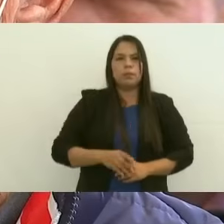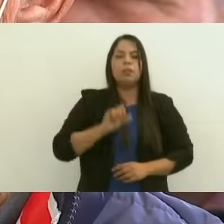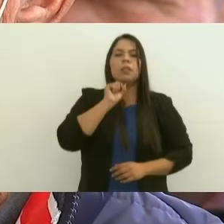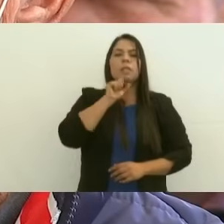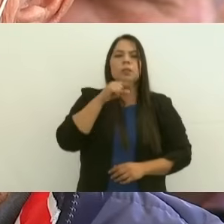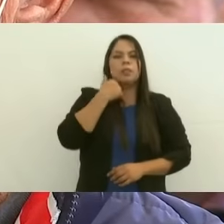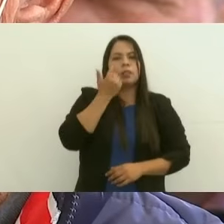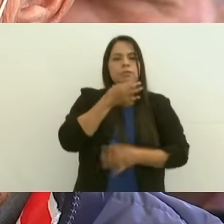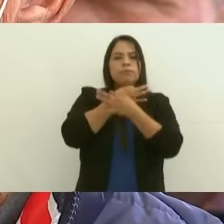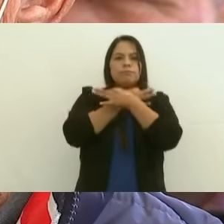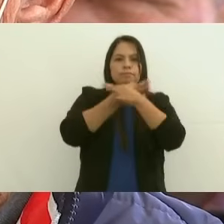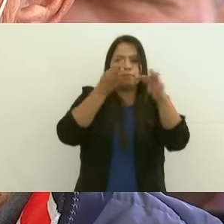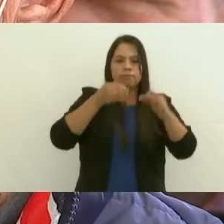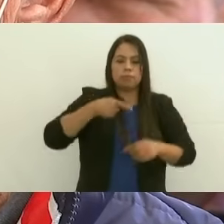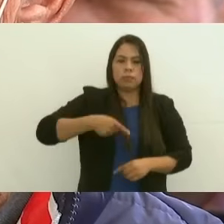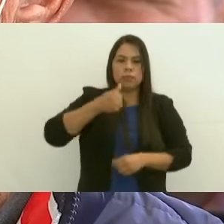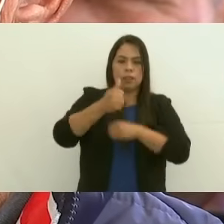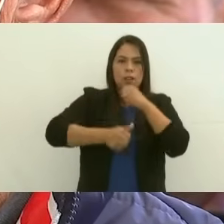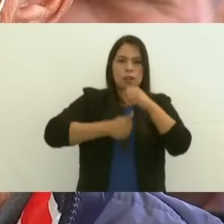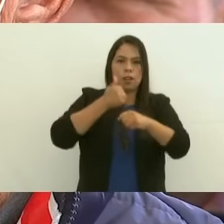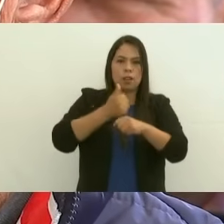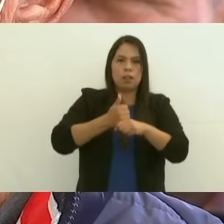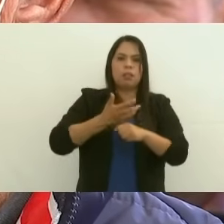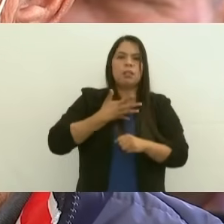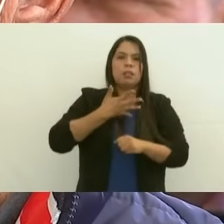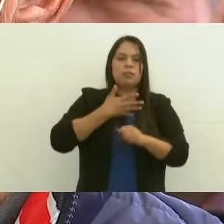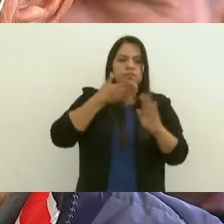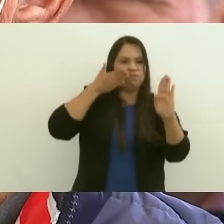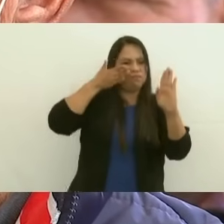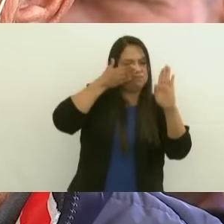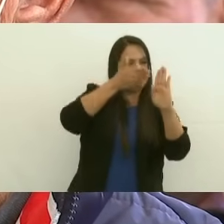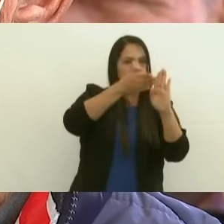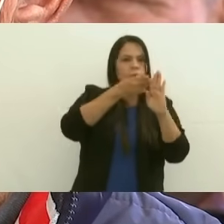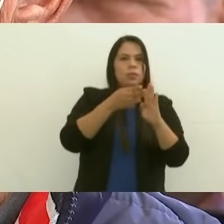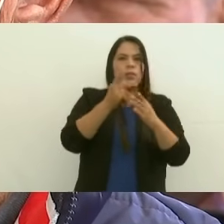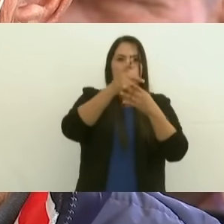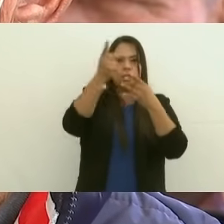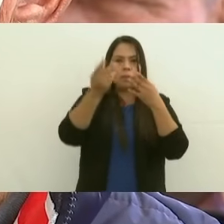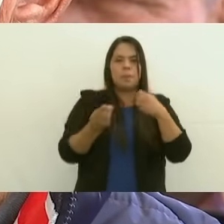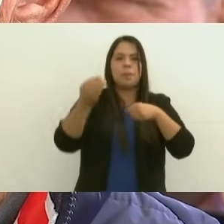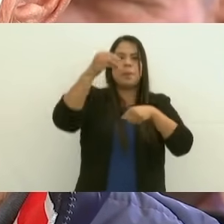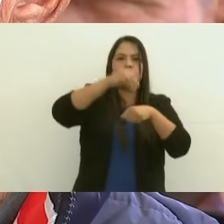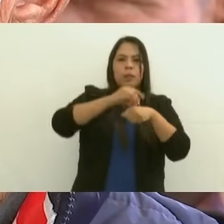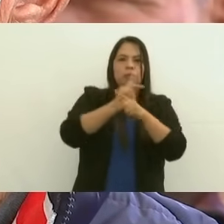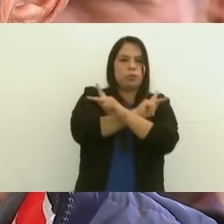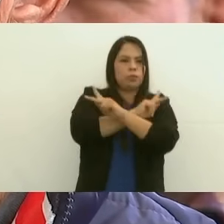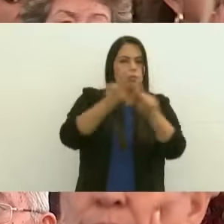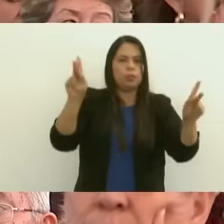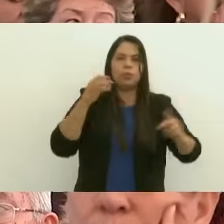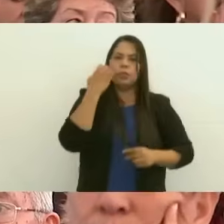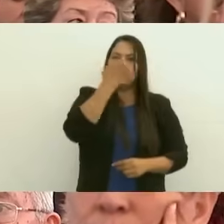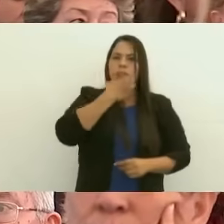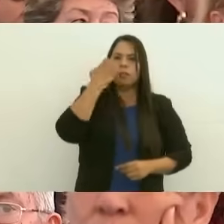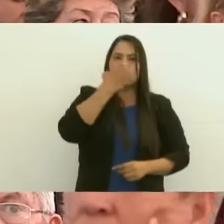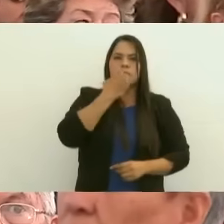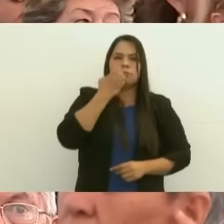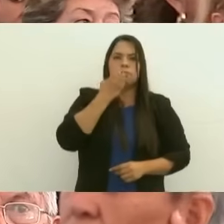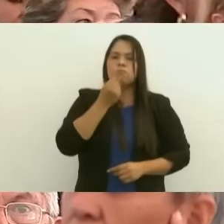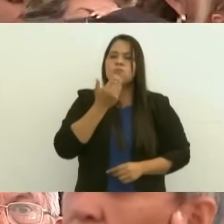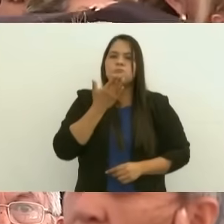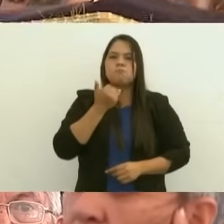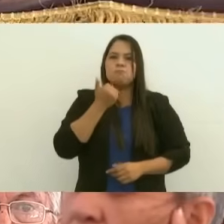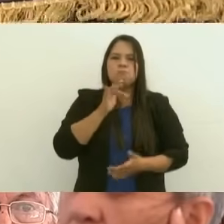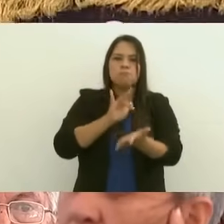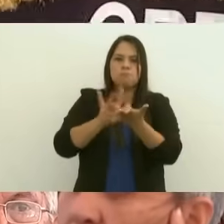presidente, que este año tenemos una meta de incorporación al programa de todas las escuelas que aún no han sido beneficiadas con